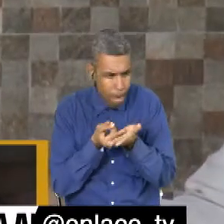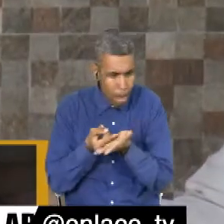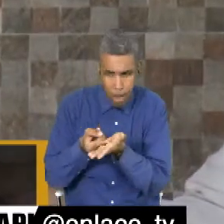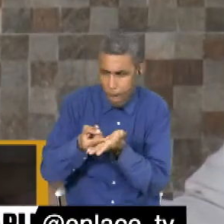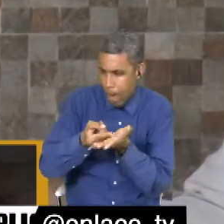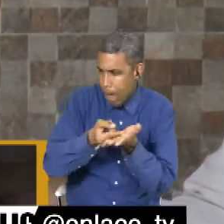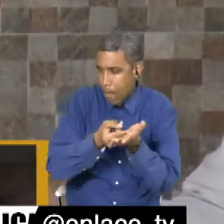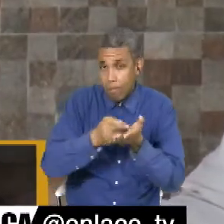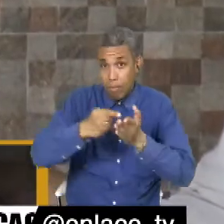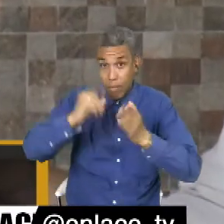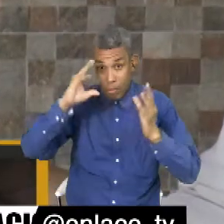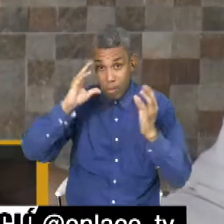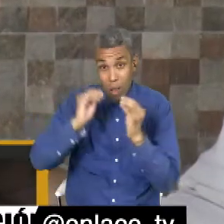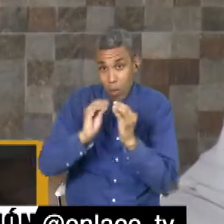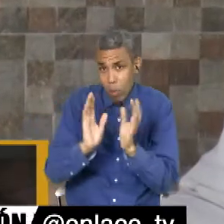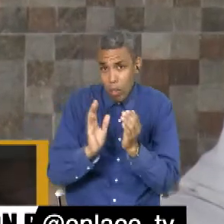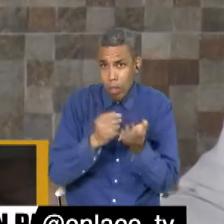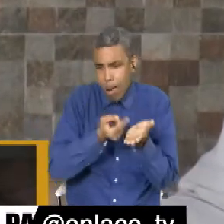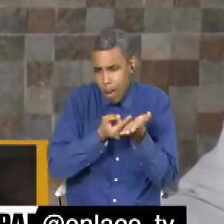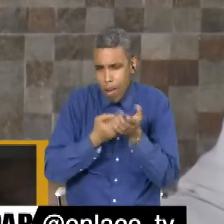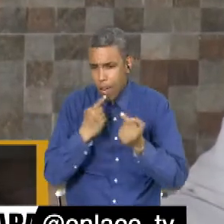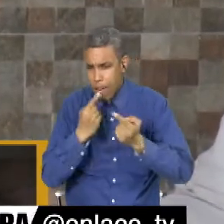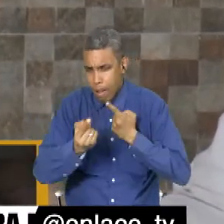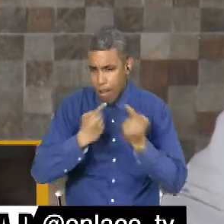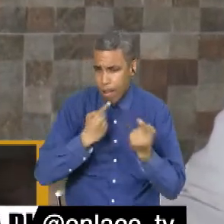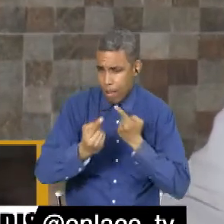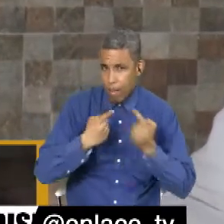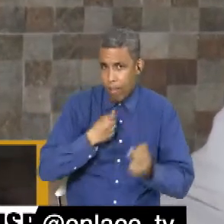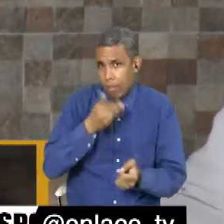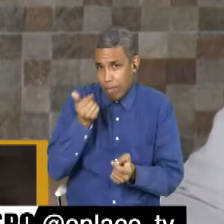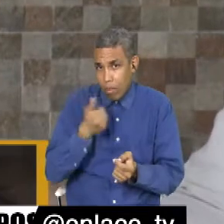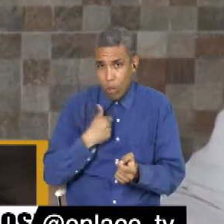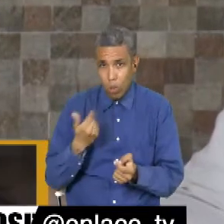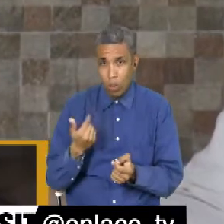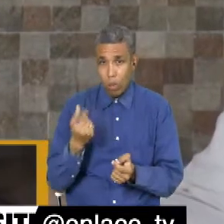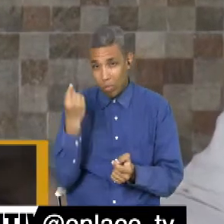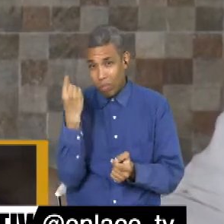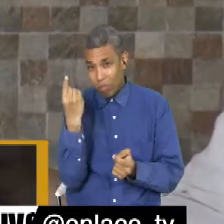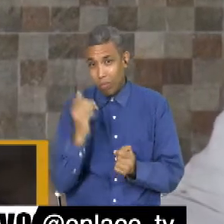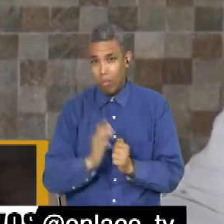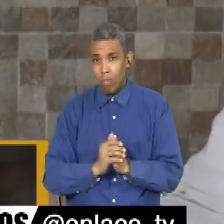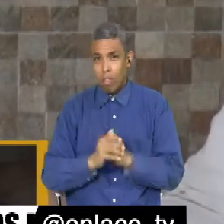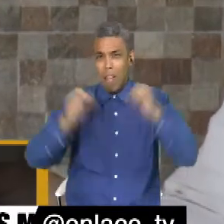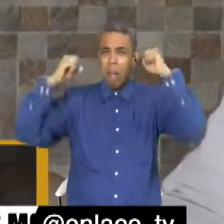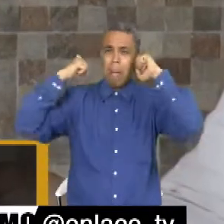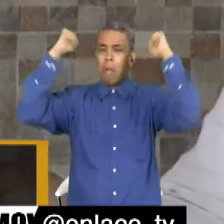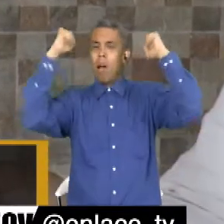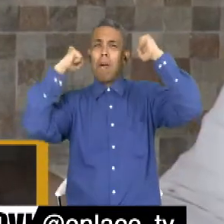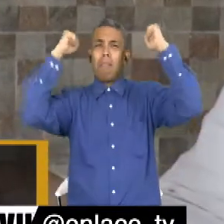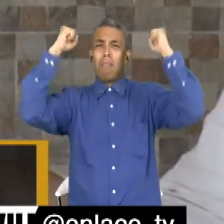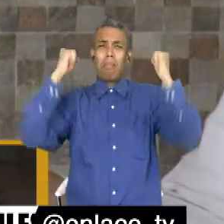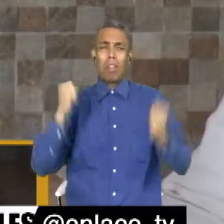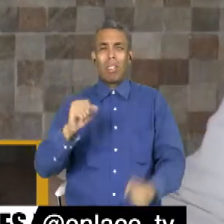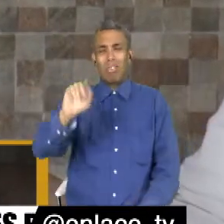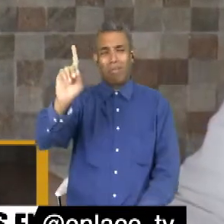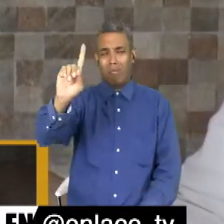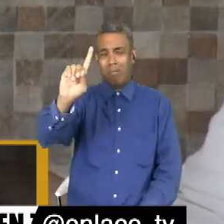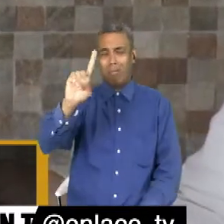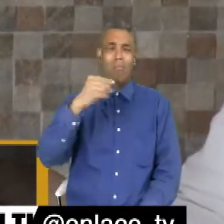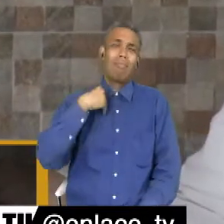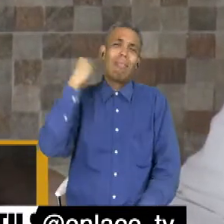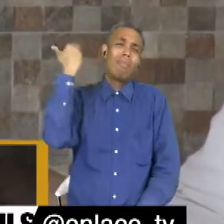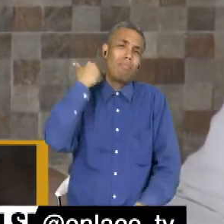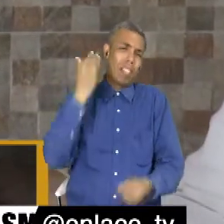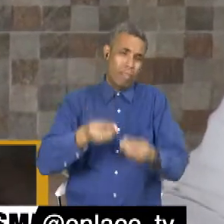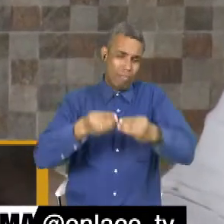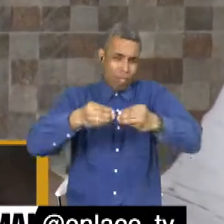y abramos caminos de diálogo y entendimiento. Las vías, de hecho, hoy no nos traen más que prejuicio